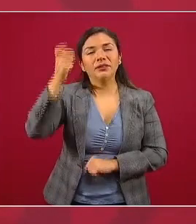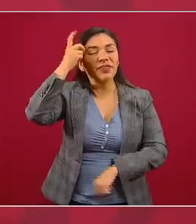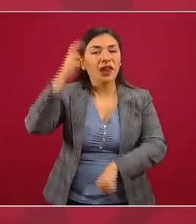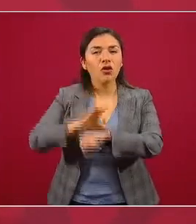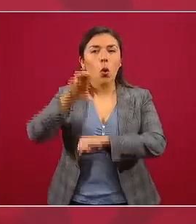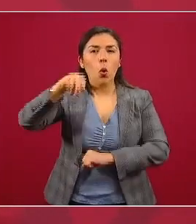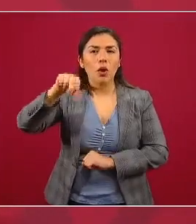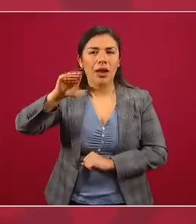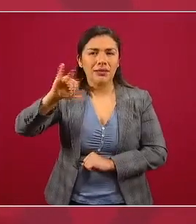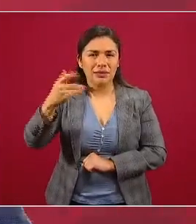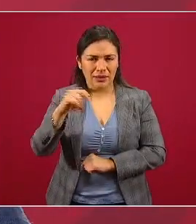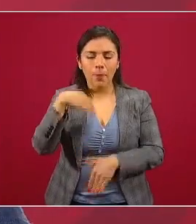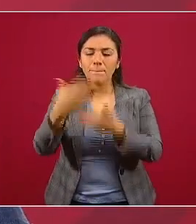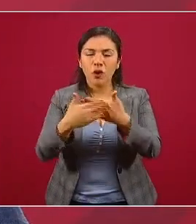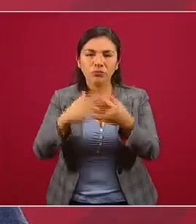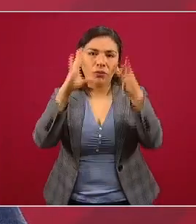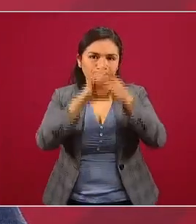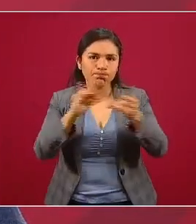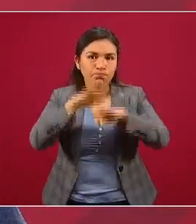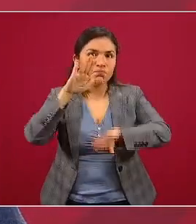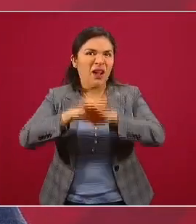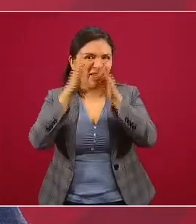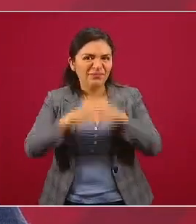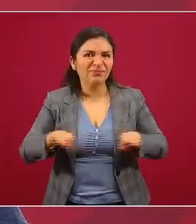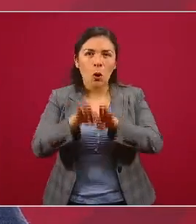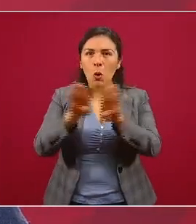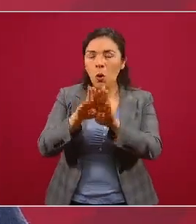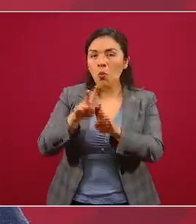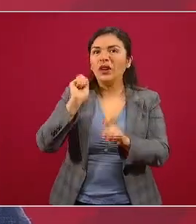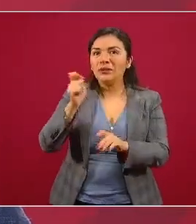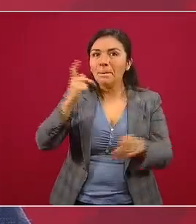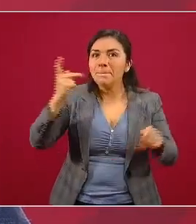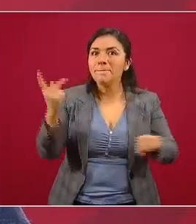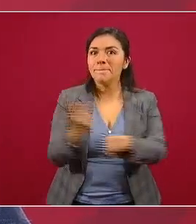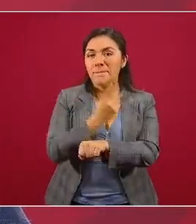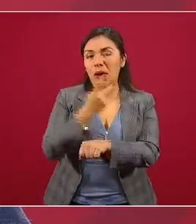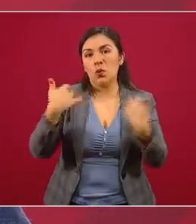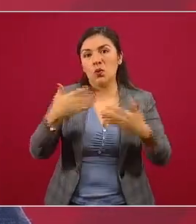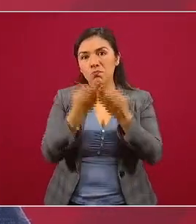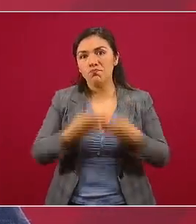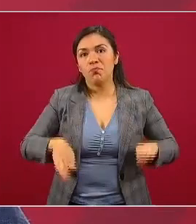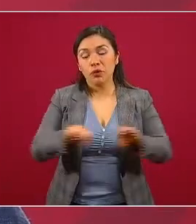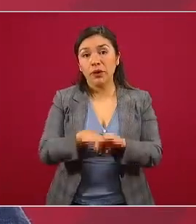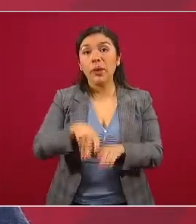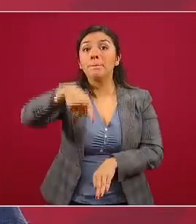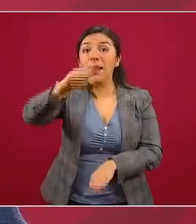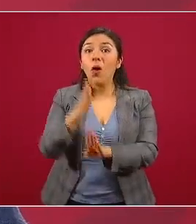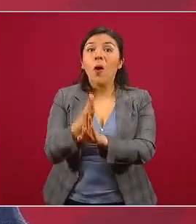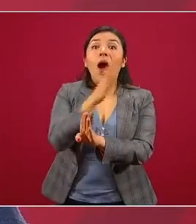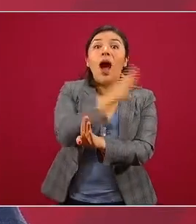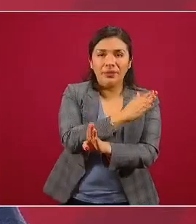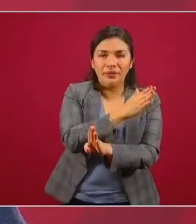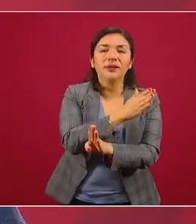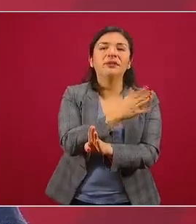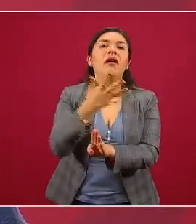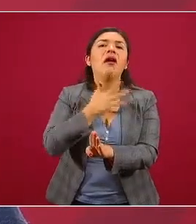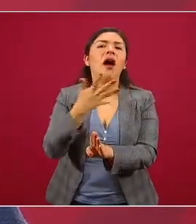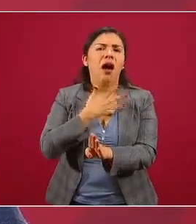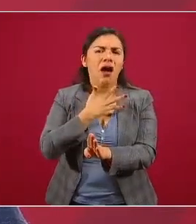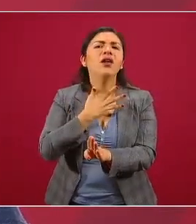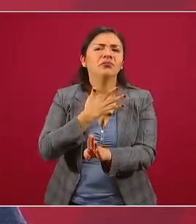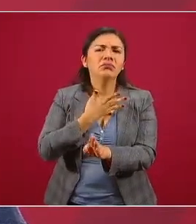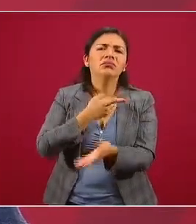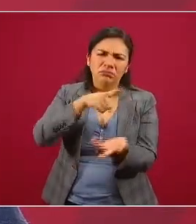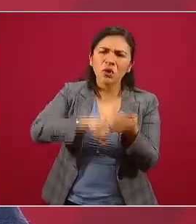nos informará de este gran logro. Previo a ello, tendremos la tradición, sí,